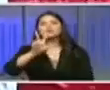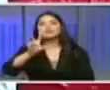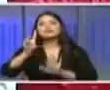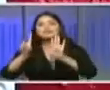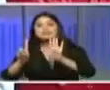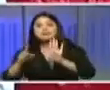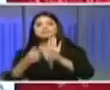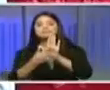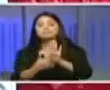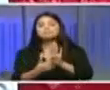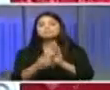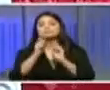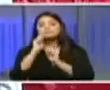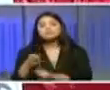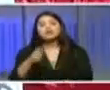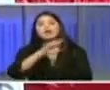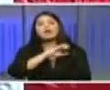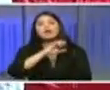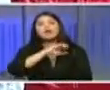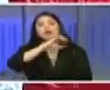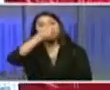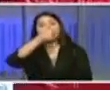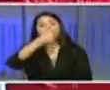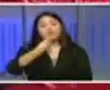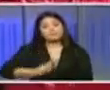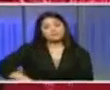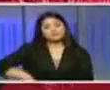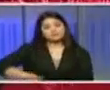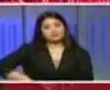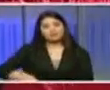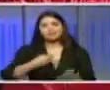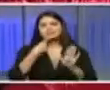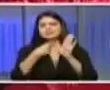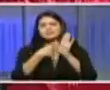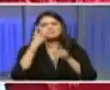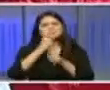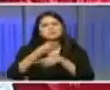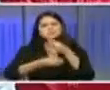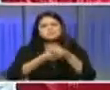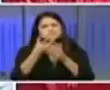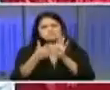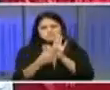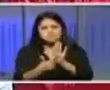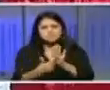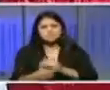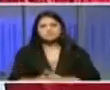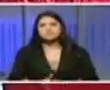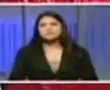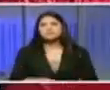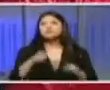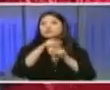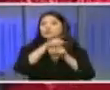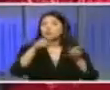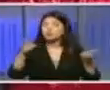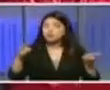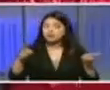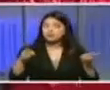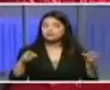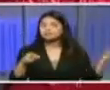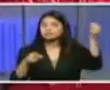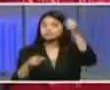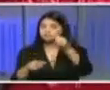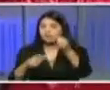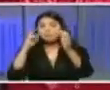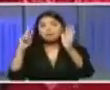Establece las atribuciones del jefe del Estado, del presidente de la República. Y ustedes me pusieron aquí para que cumpla